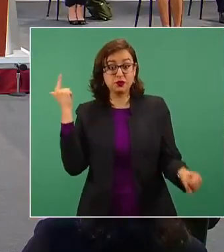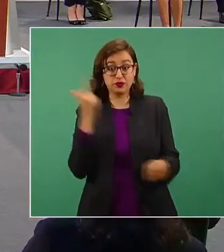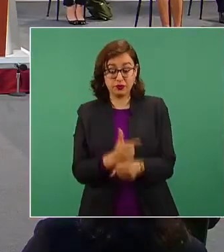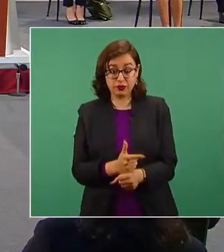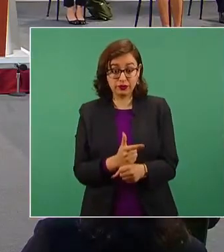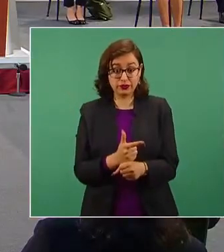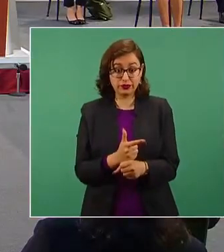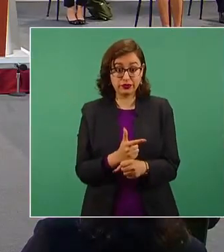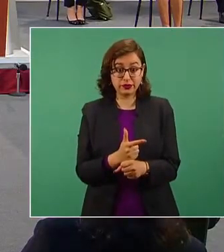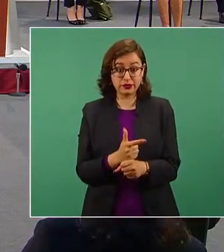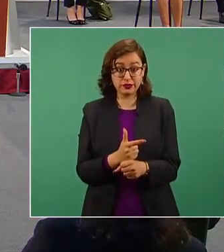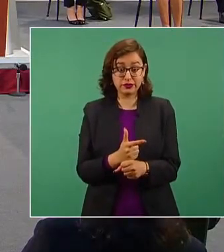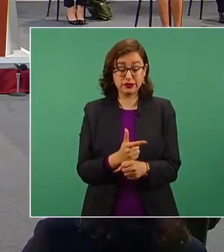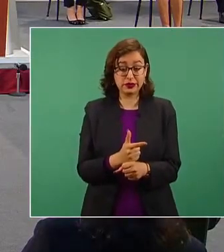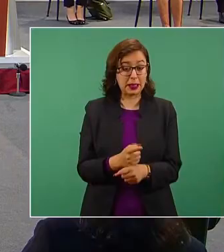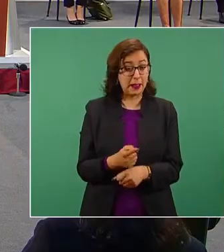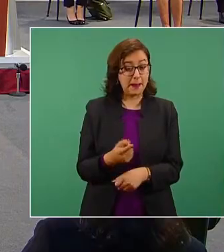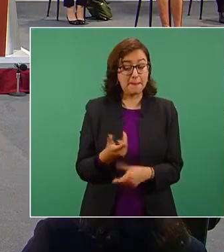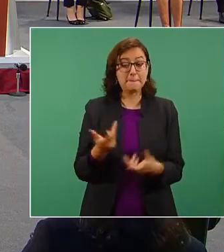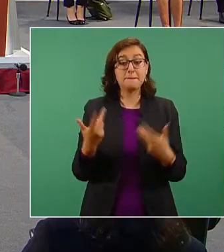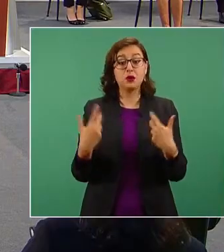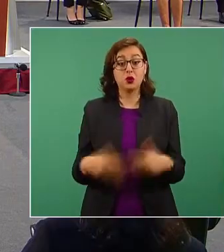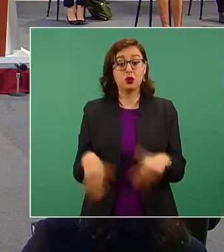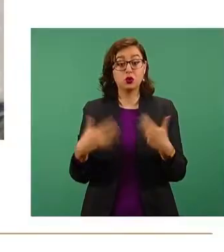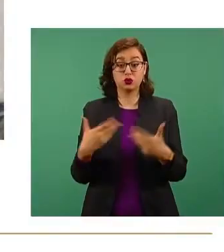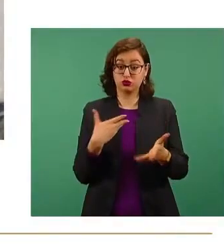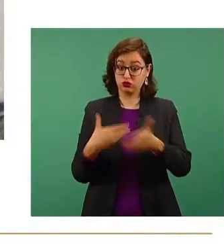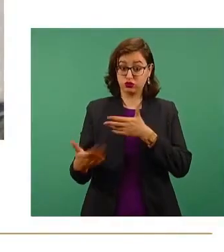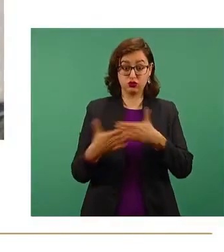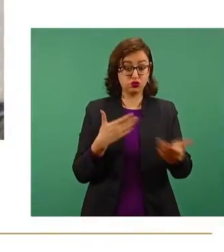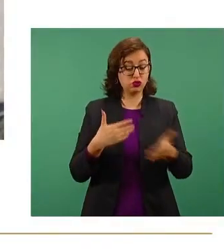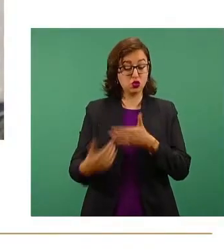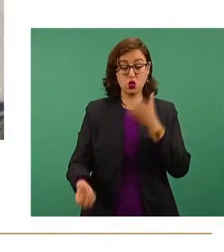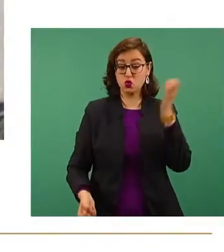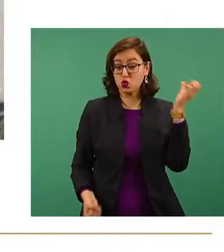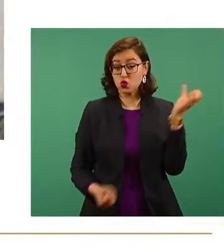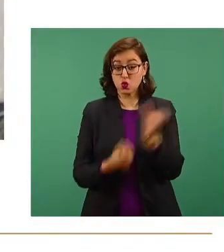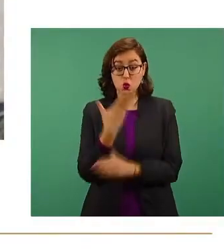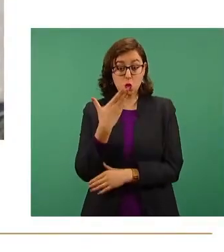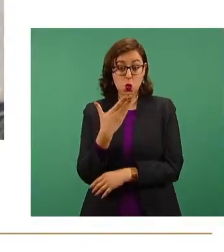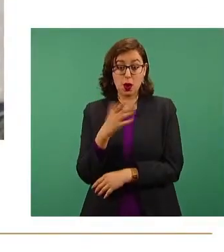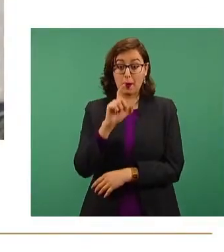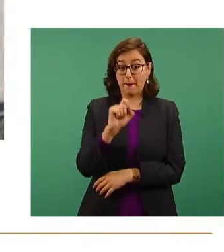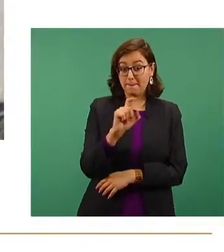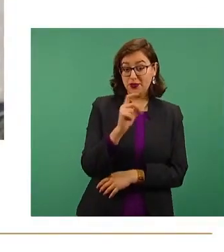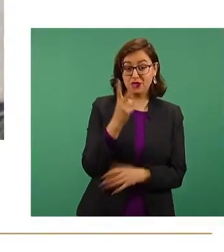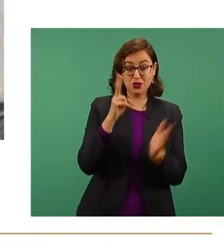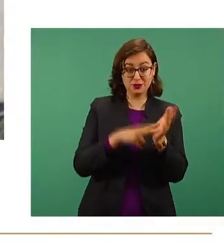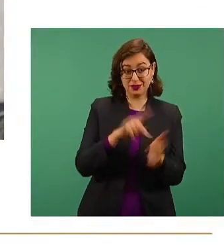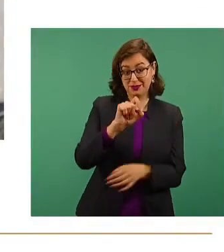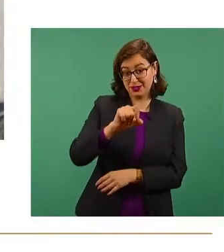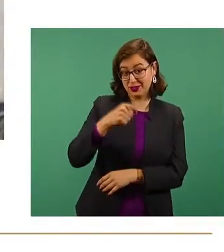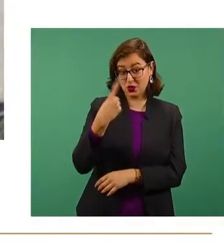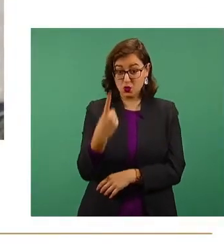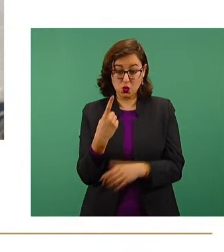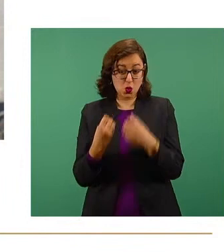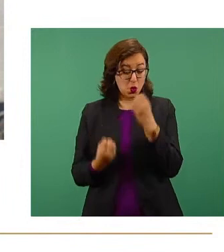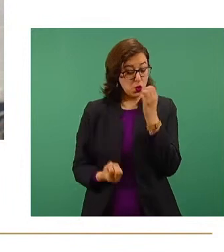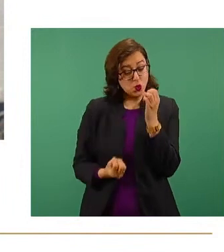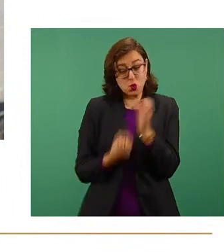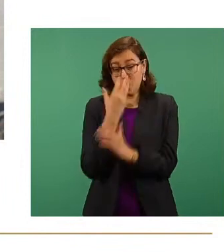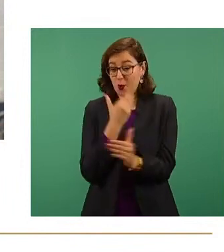primer rastrillo versión siglo XXI, el 2021. Este